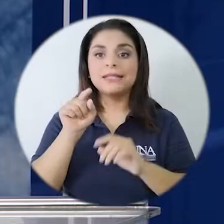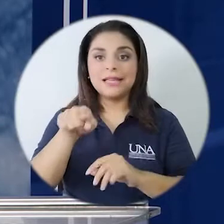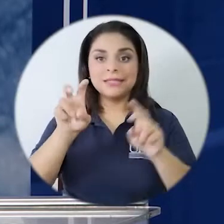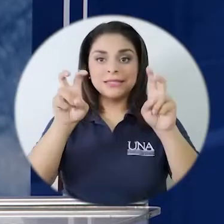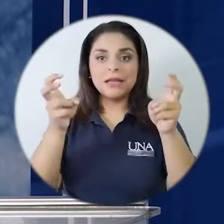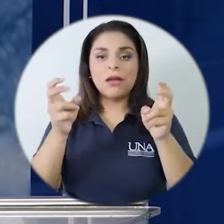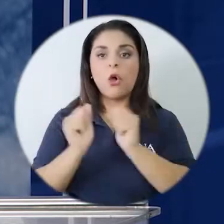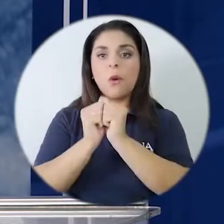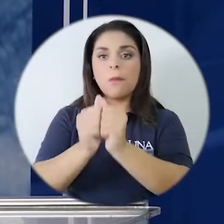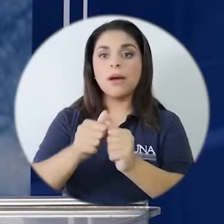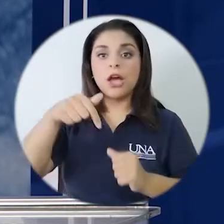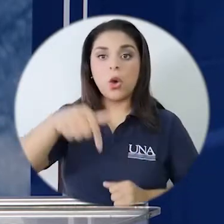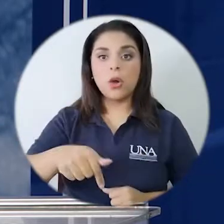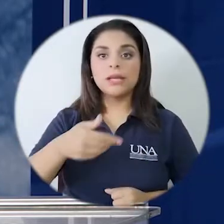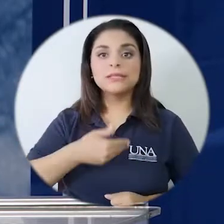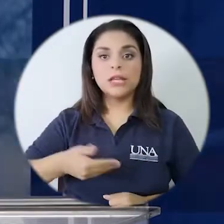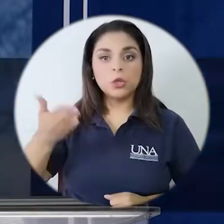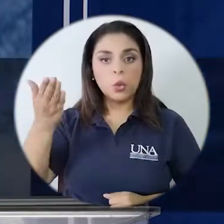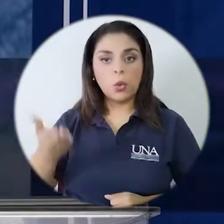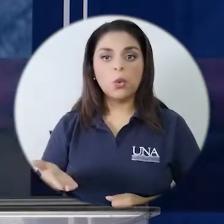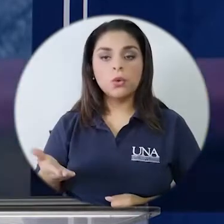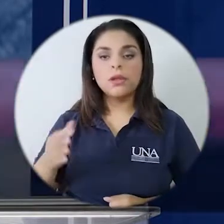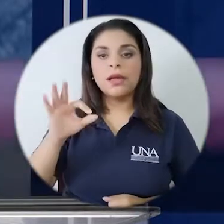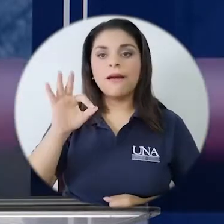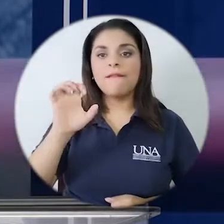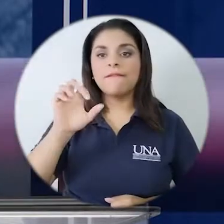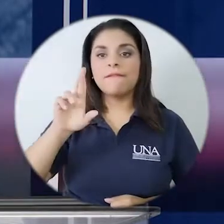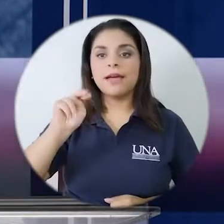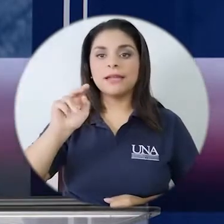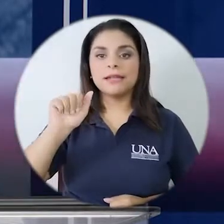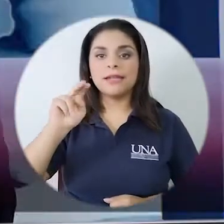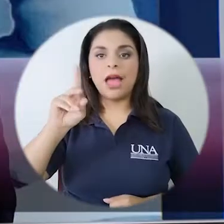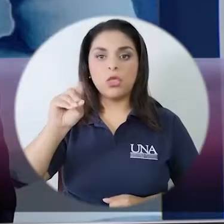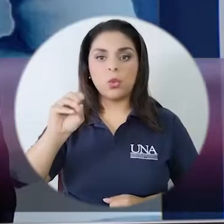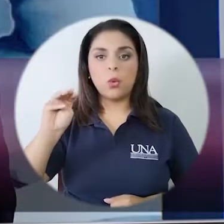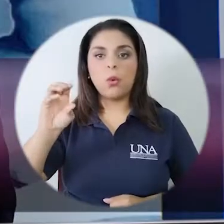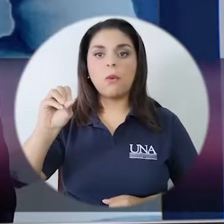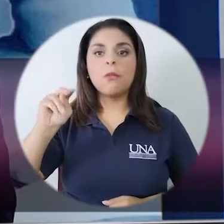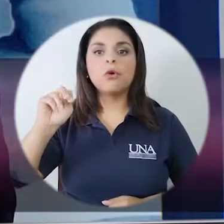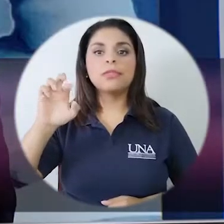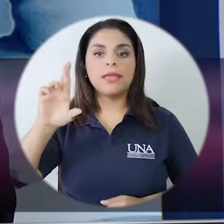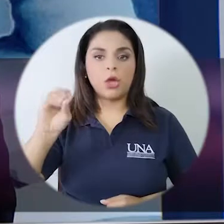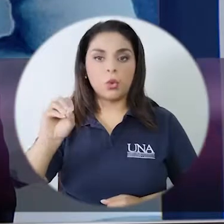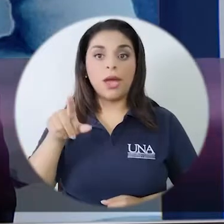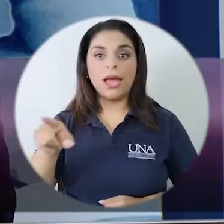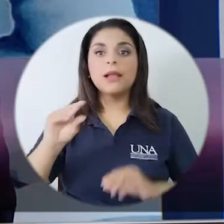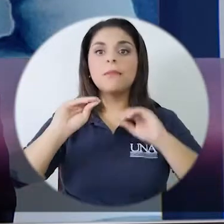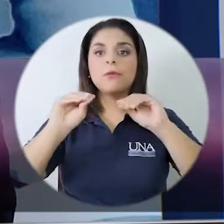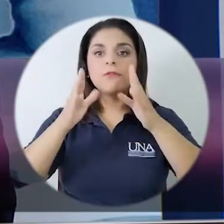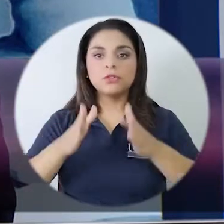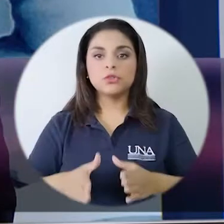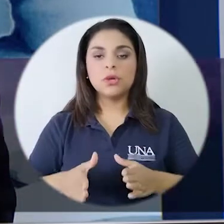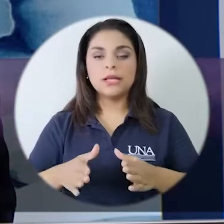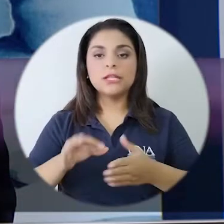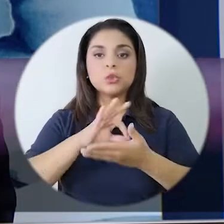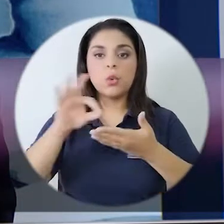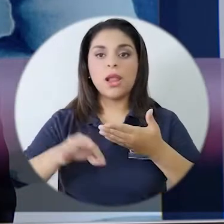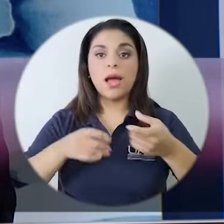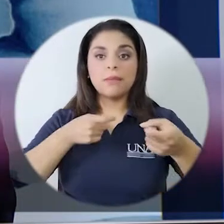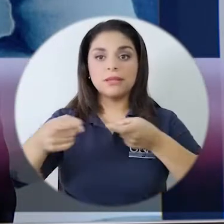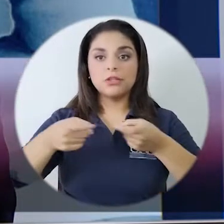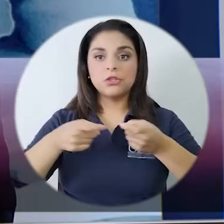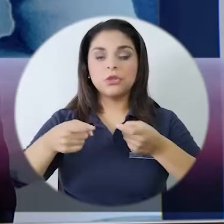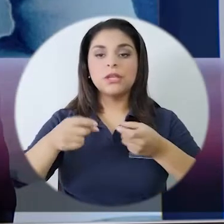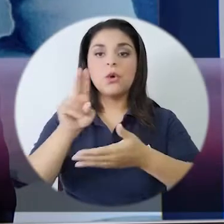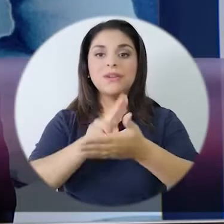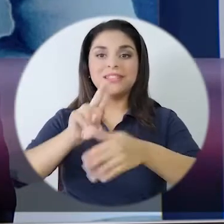de ese tema nos acompaña hoy el señor Fernando Montero, quien es académico de la Escuela de Administración